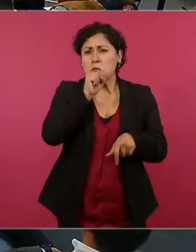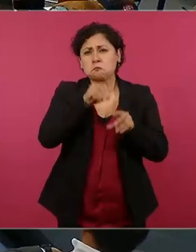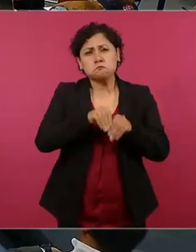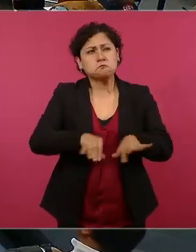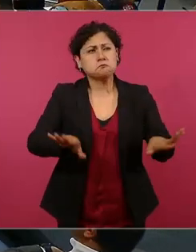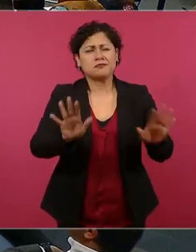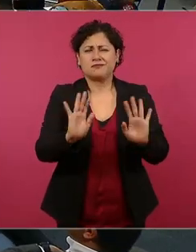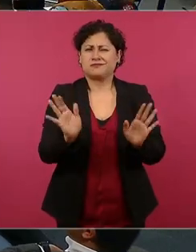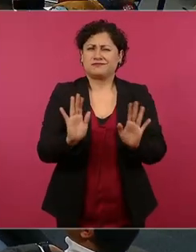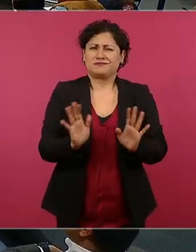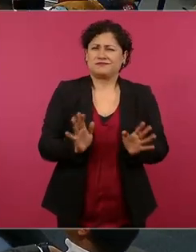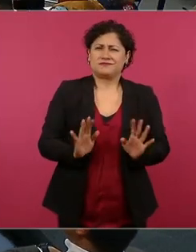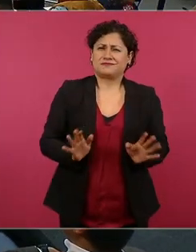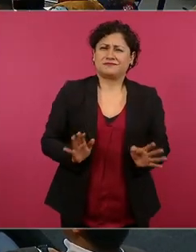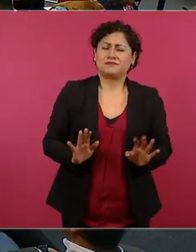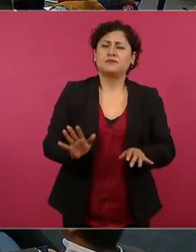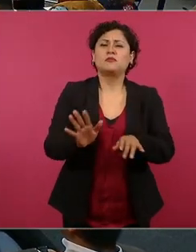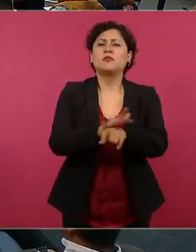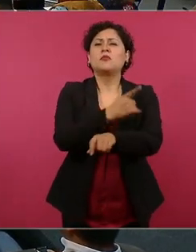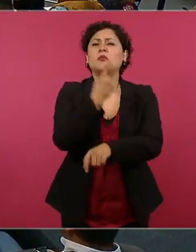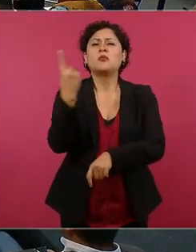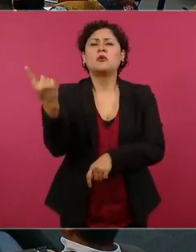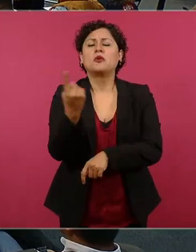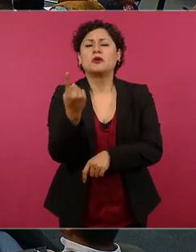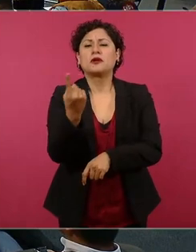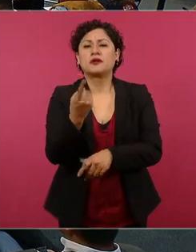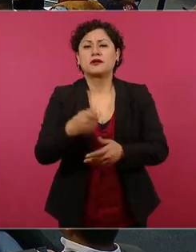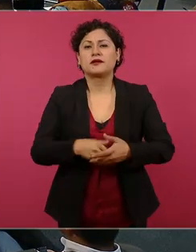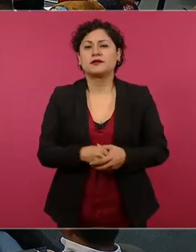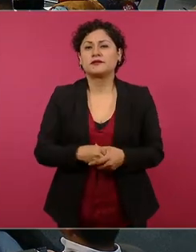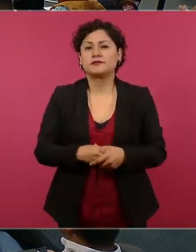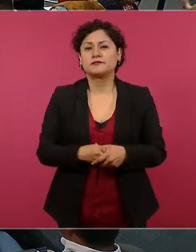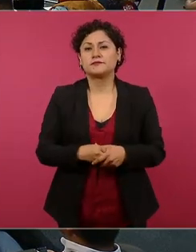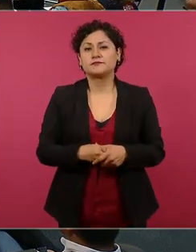No, porque eso de la publicidad